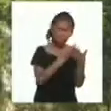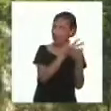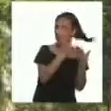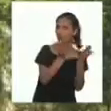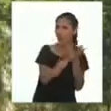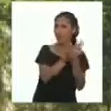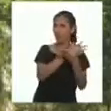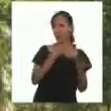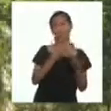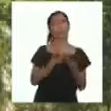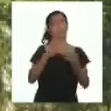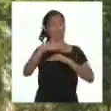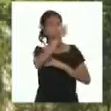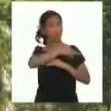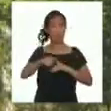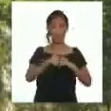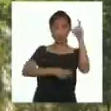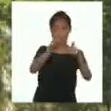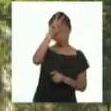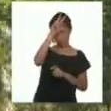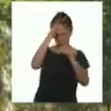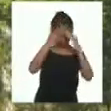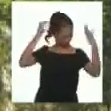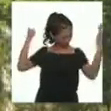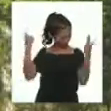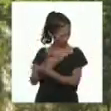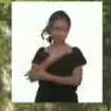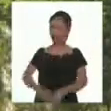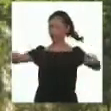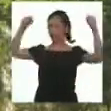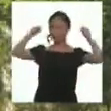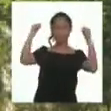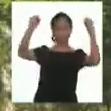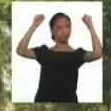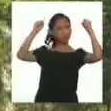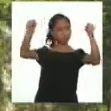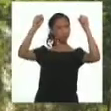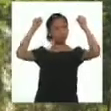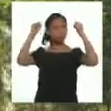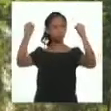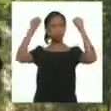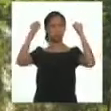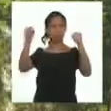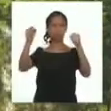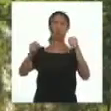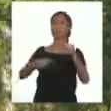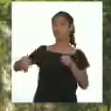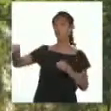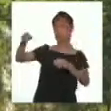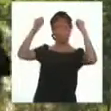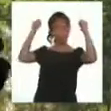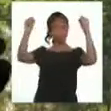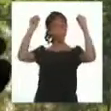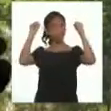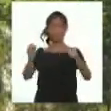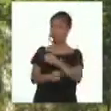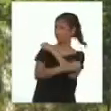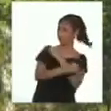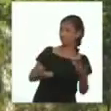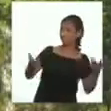esos maltratos, hubo rebeliones que buscaron lograr la independencia y acabar con estas